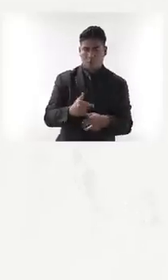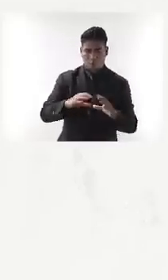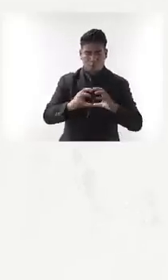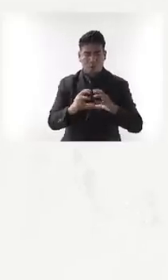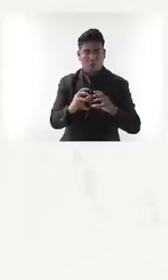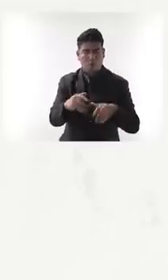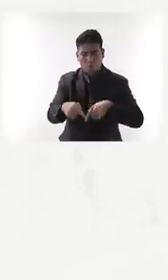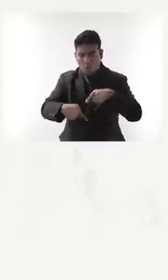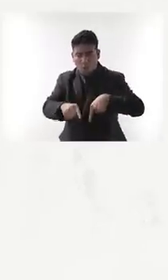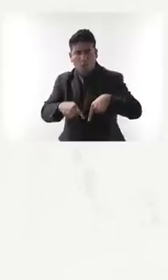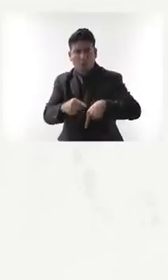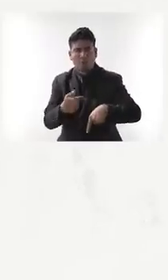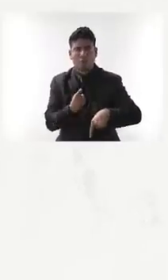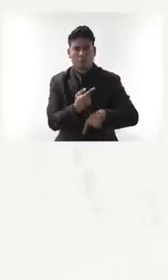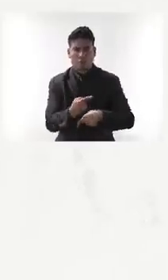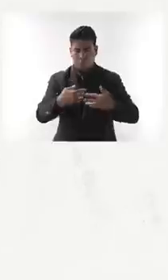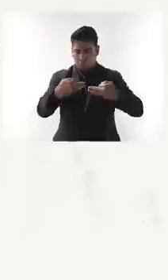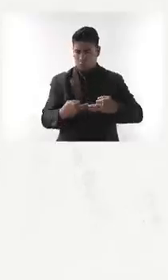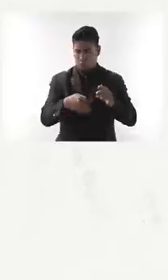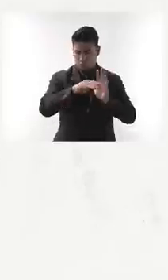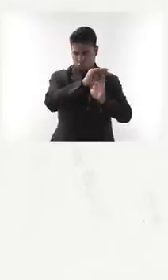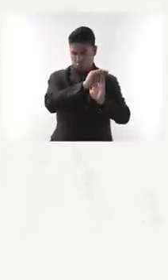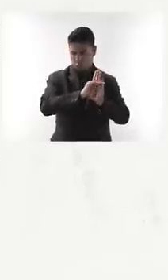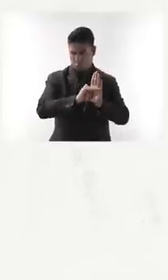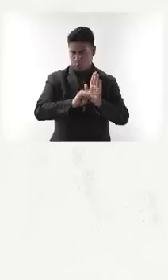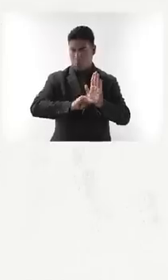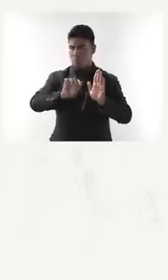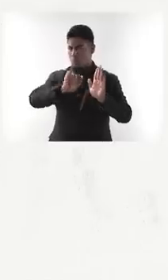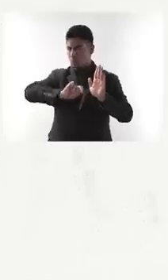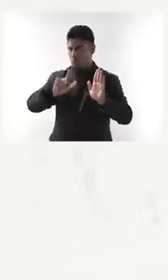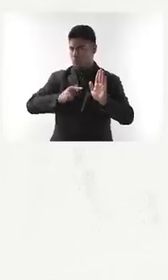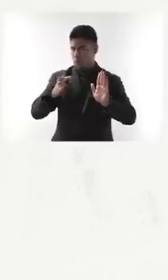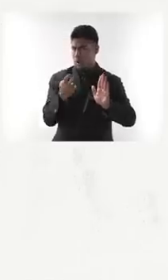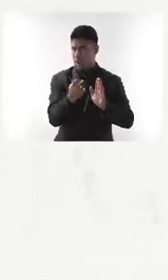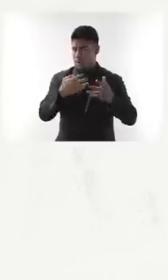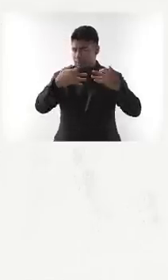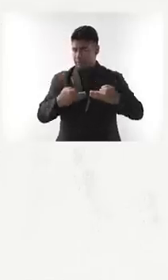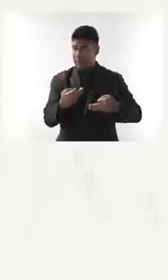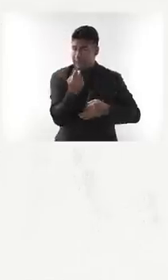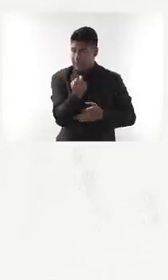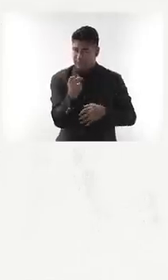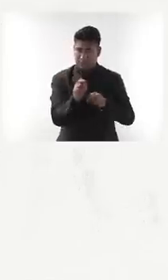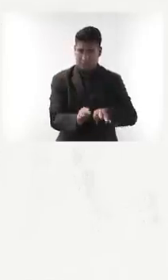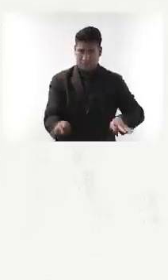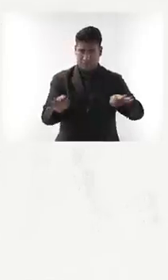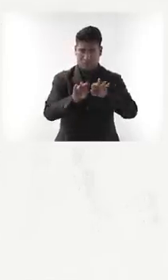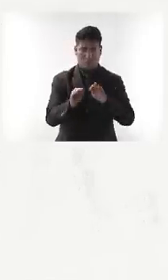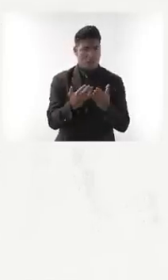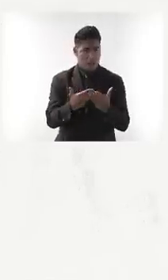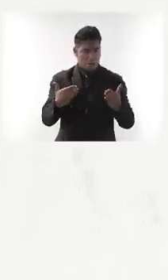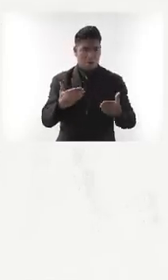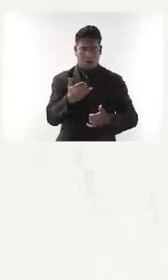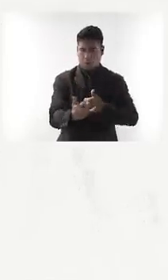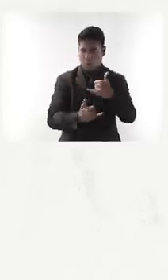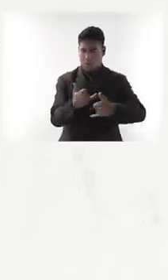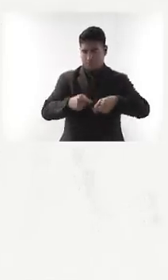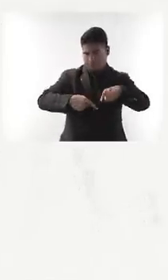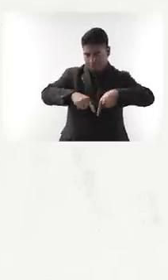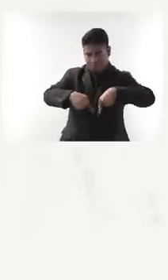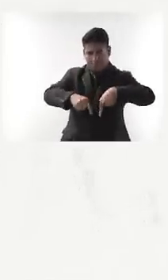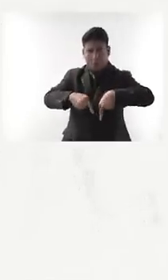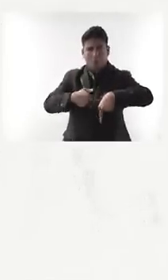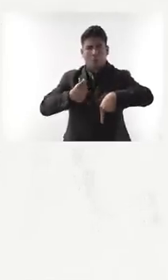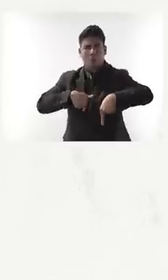el Mundial. Esto es muy relevante. En materia de exportación de jugadores, tenemos